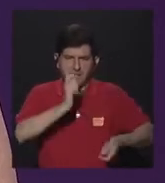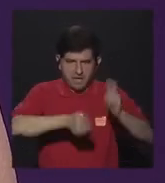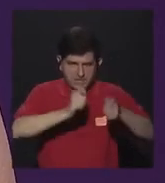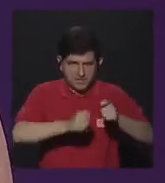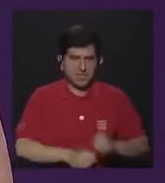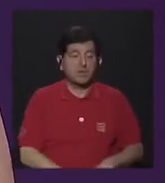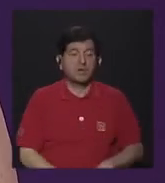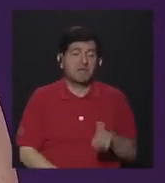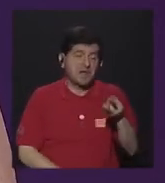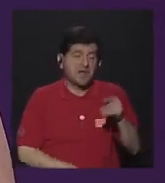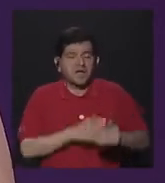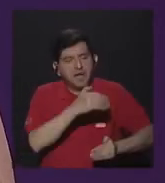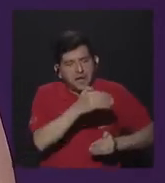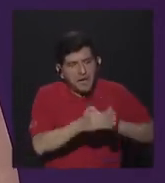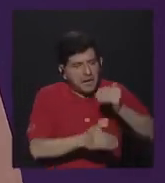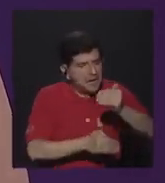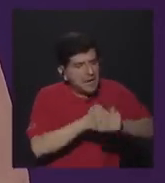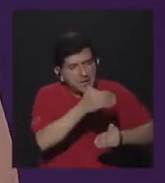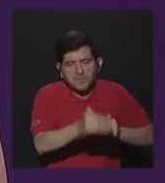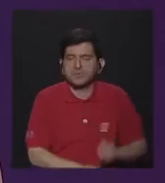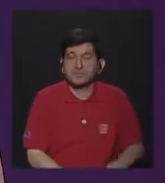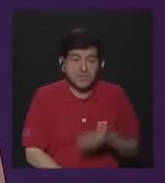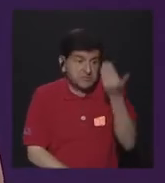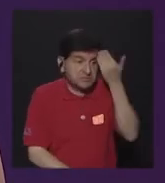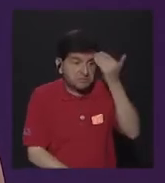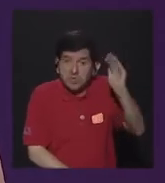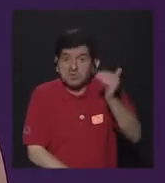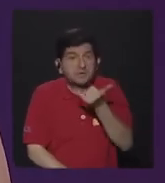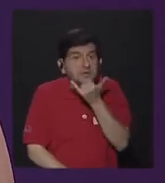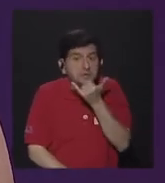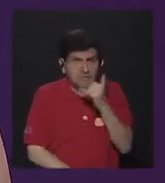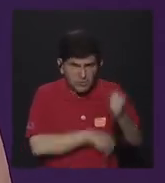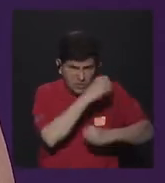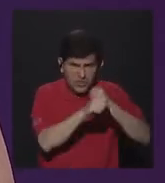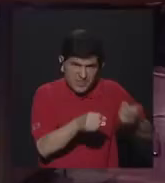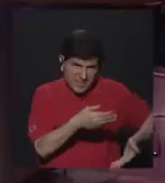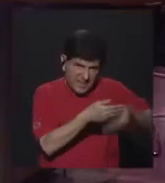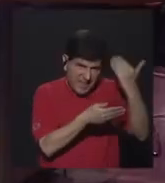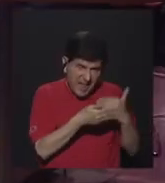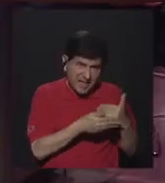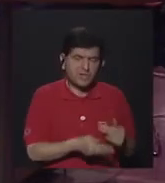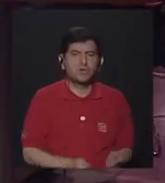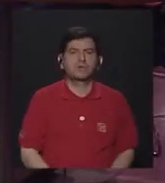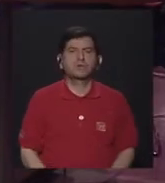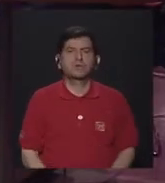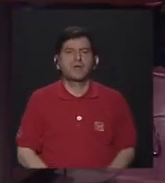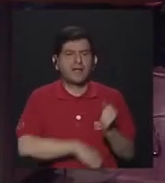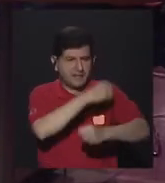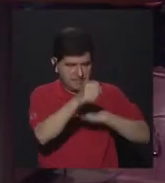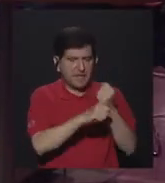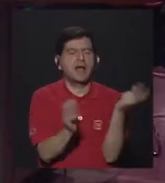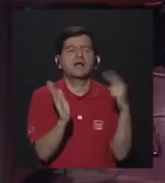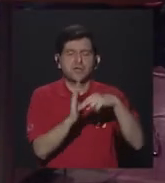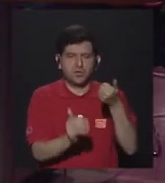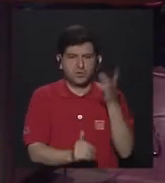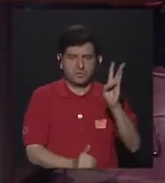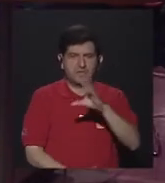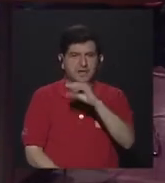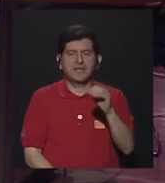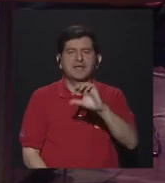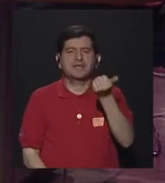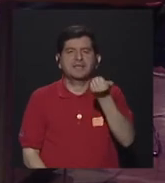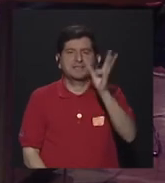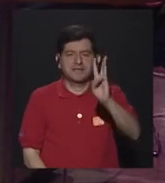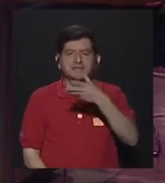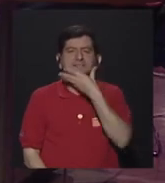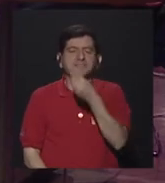quedó en proceso que no suplique no hemos sabido el año pasado en el index del 2000 de perdón 2016 y el 16 de diciembre